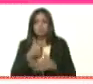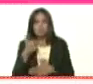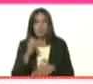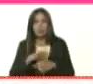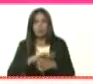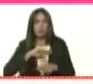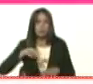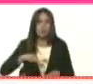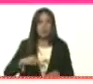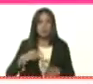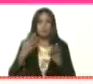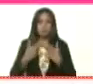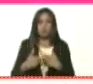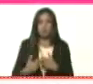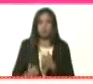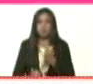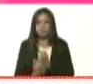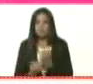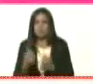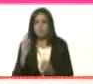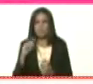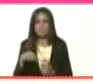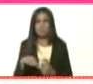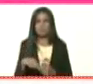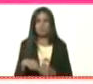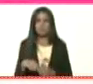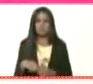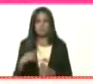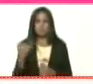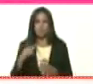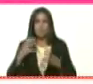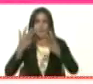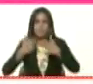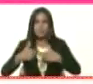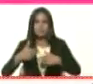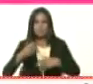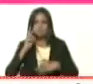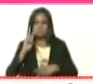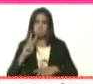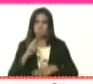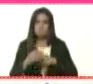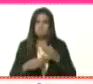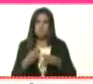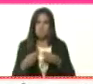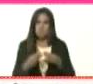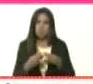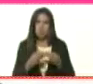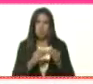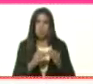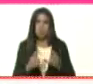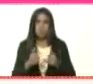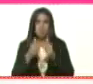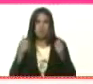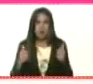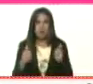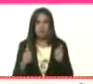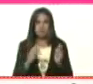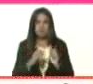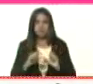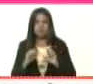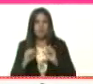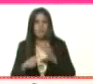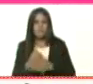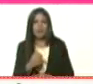En nuestras industrias básicas, presidente, hay empresas que se han hecho paradas de mantenimiento que antes duraban